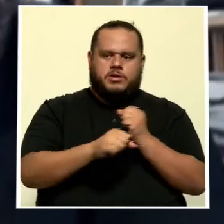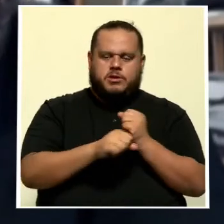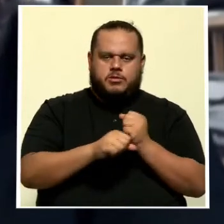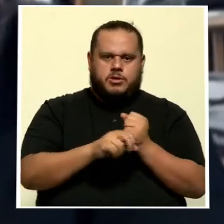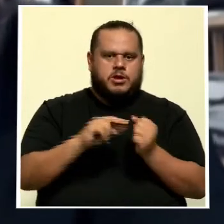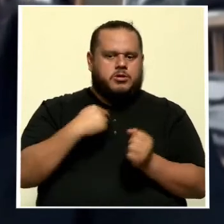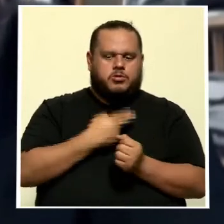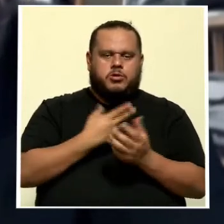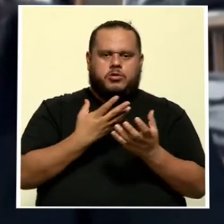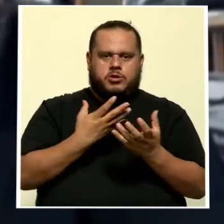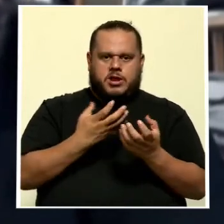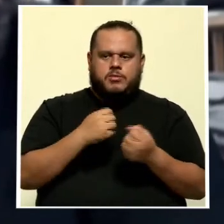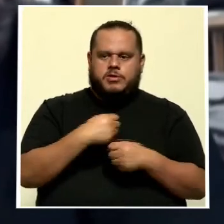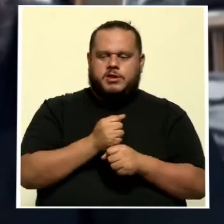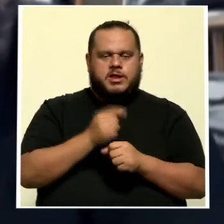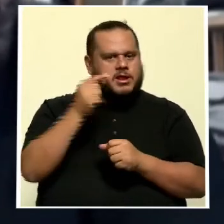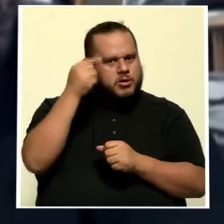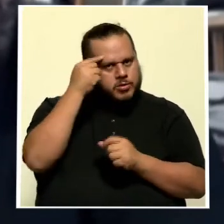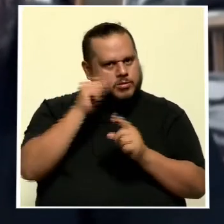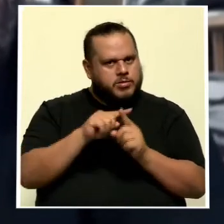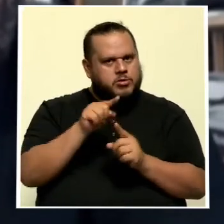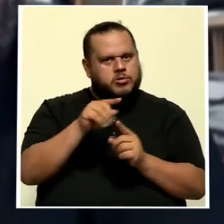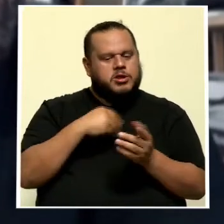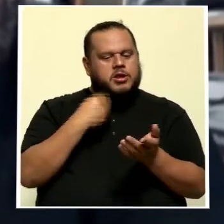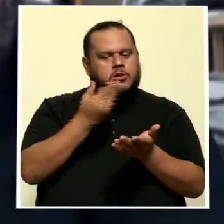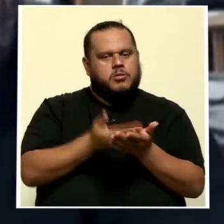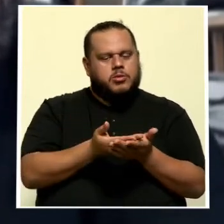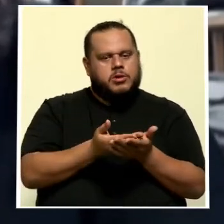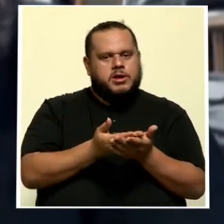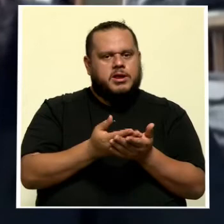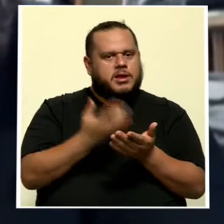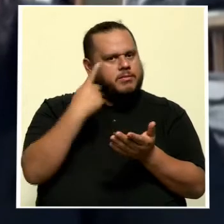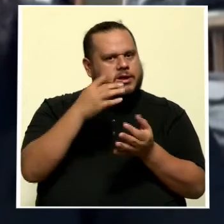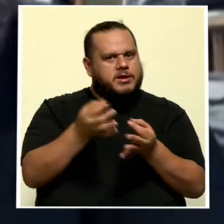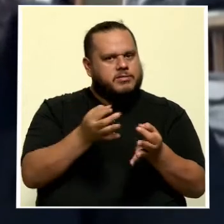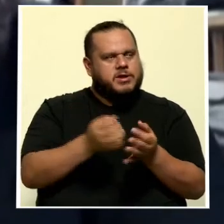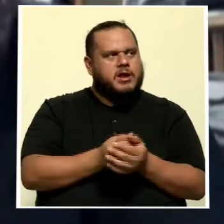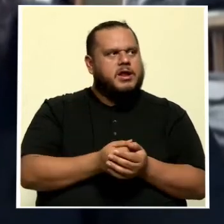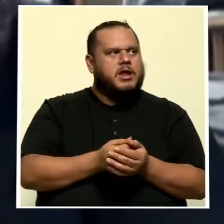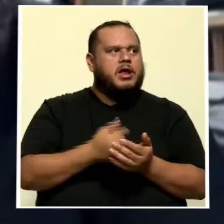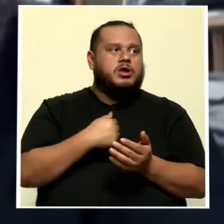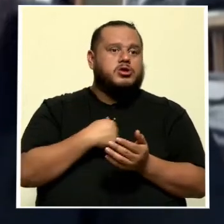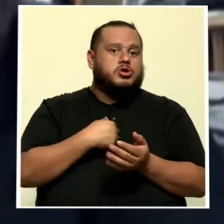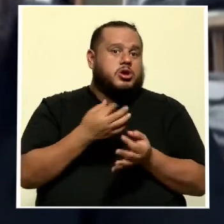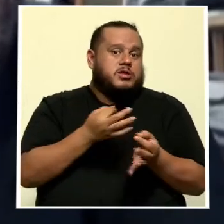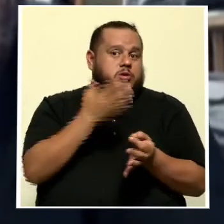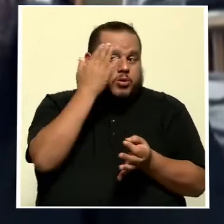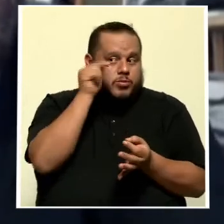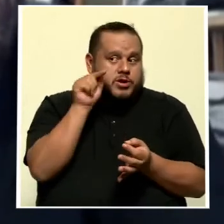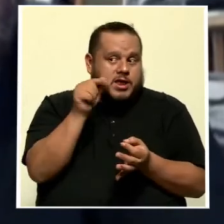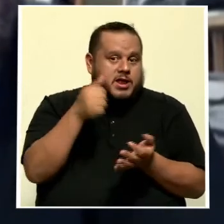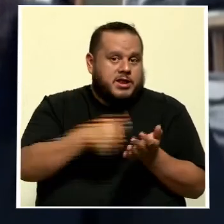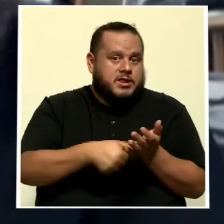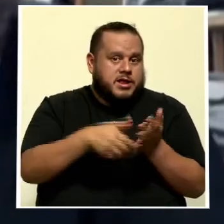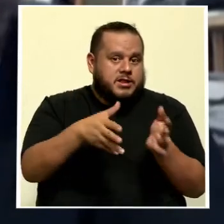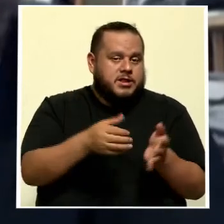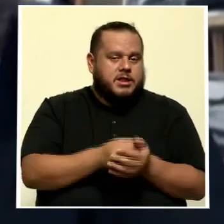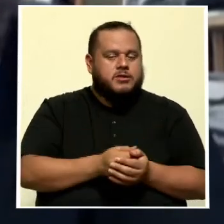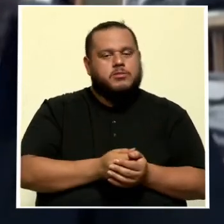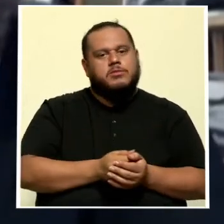queremos hacer en el gobierno, pero usted lo pone sobre el tapete. Lo pongo sobre el tapete porque él es candidato. Un poco